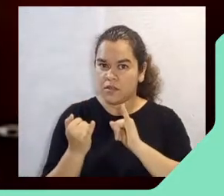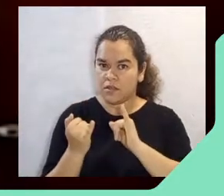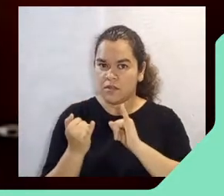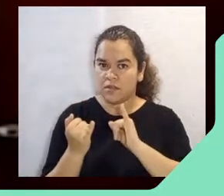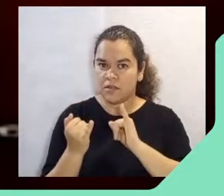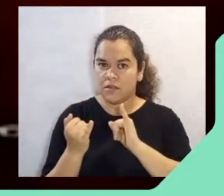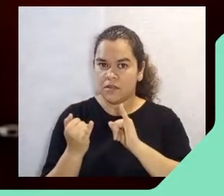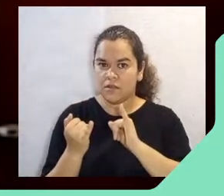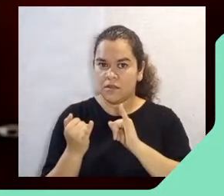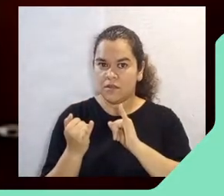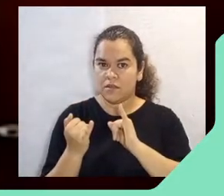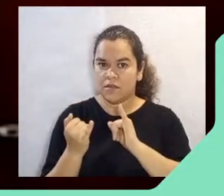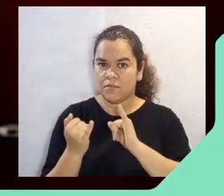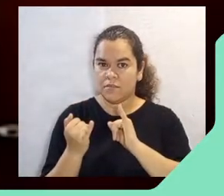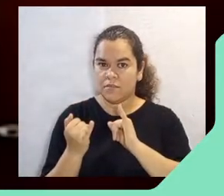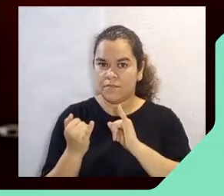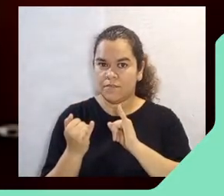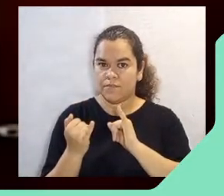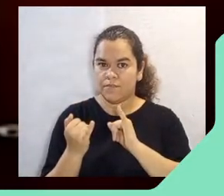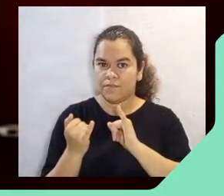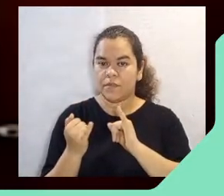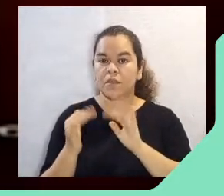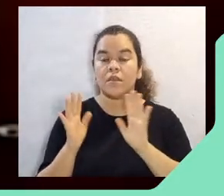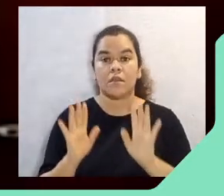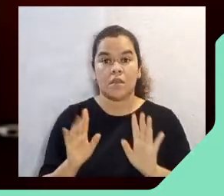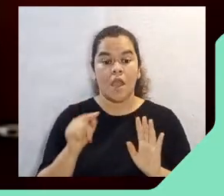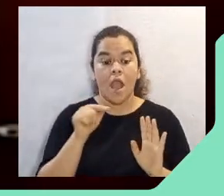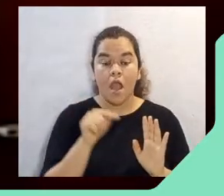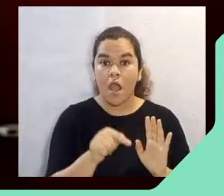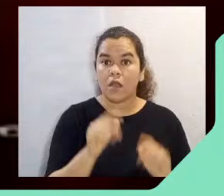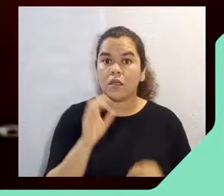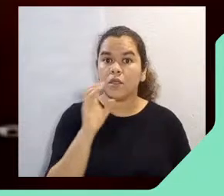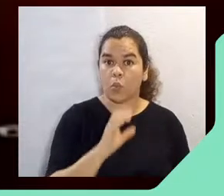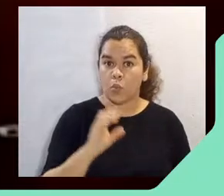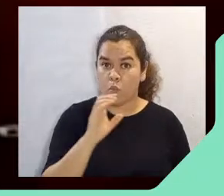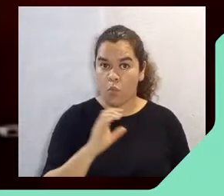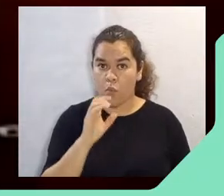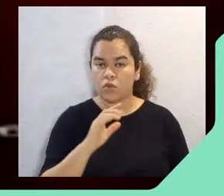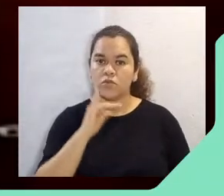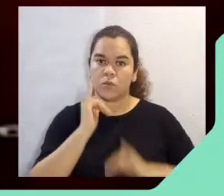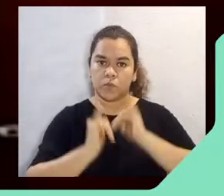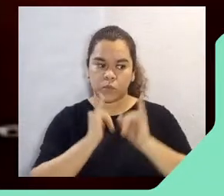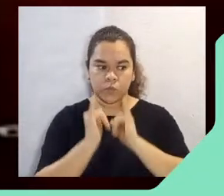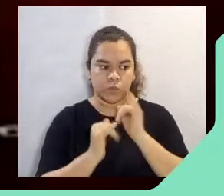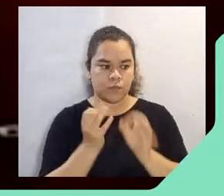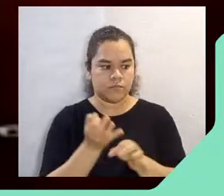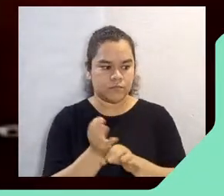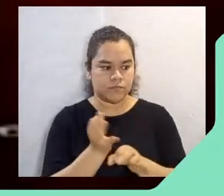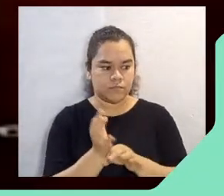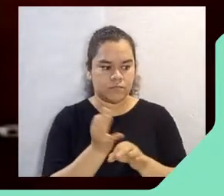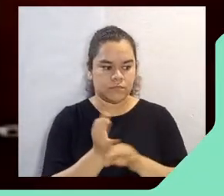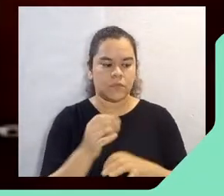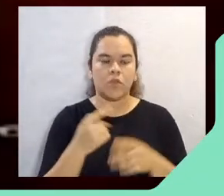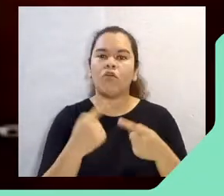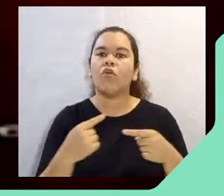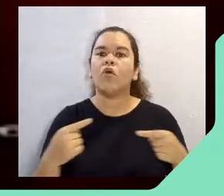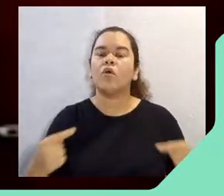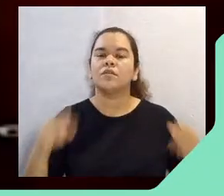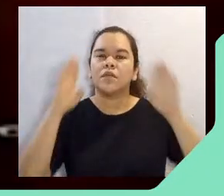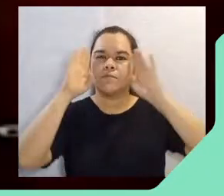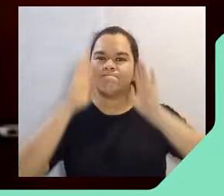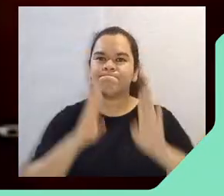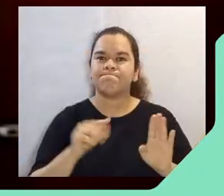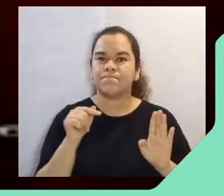va a mostrar o enseñar en este curso de ambientación son todos los contenidos para que